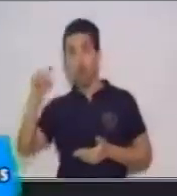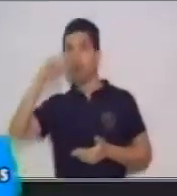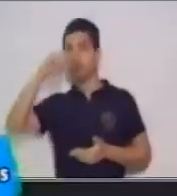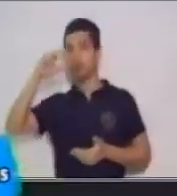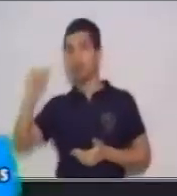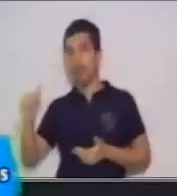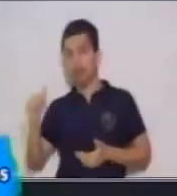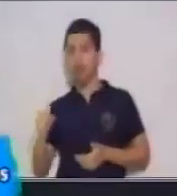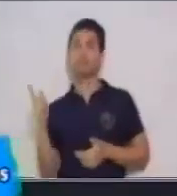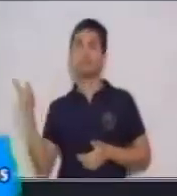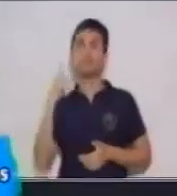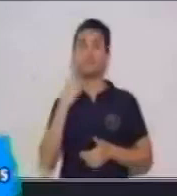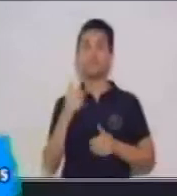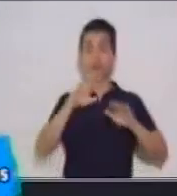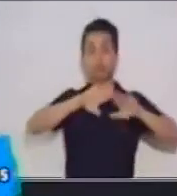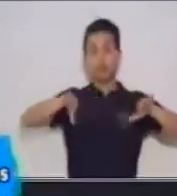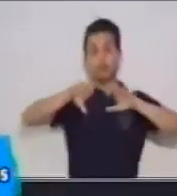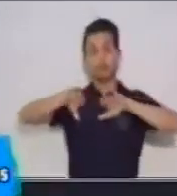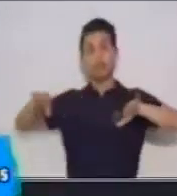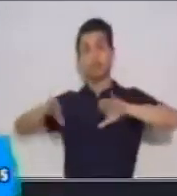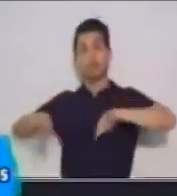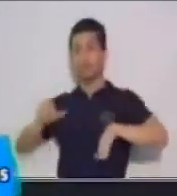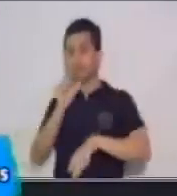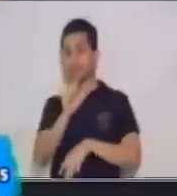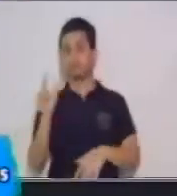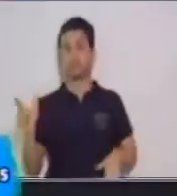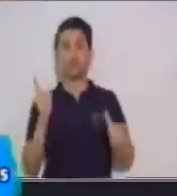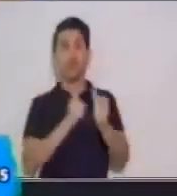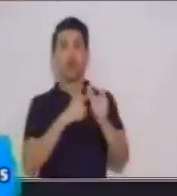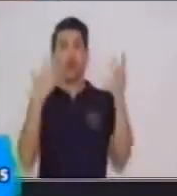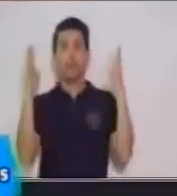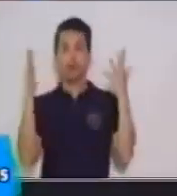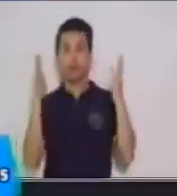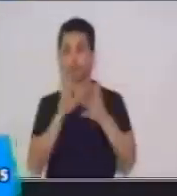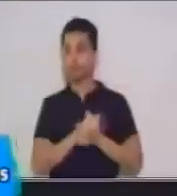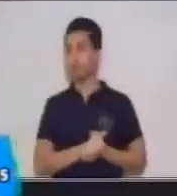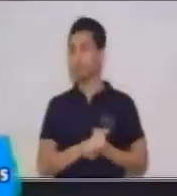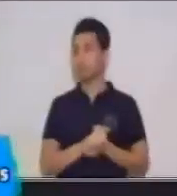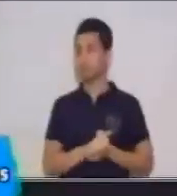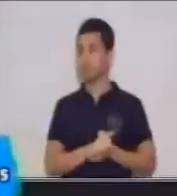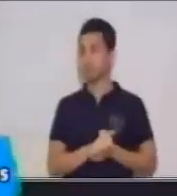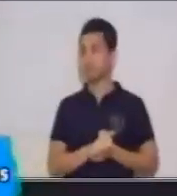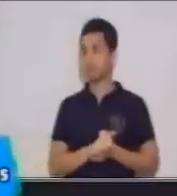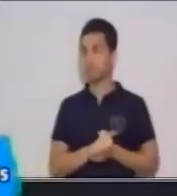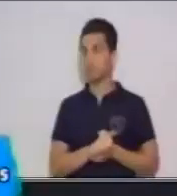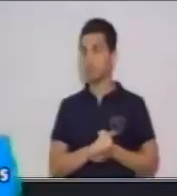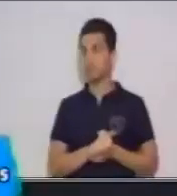Pelota. Muy bien. Ahora vamos a ver